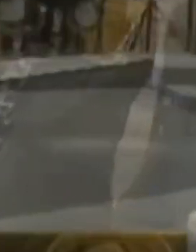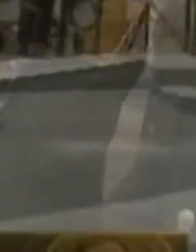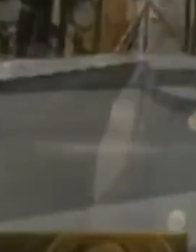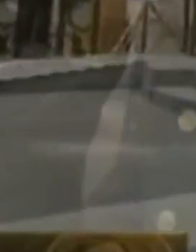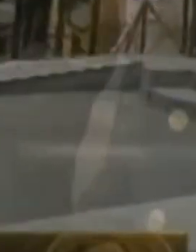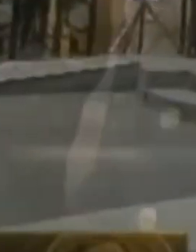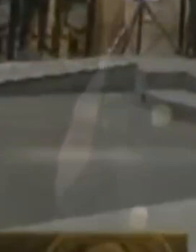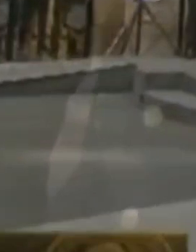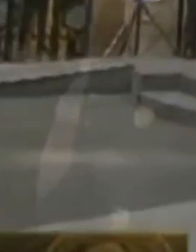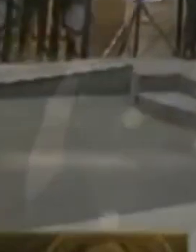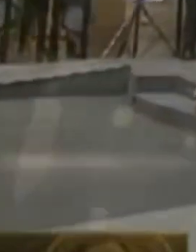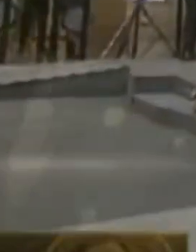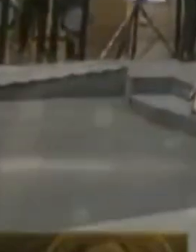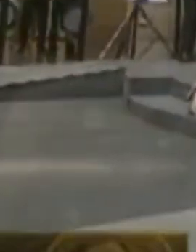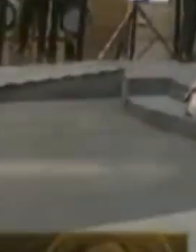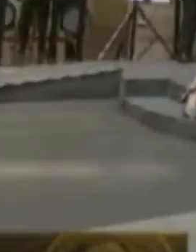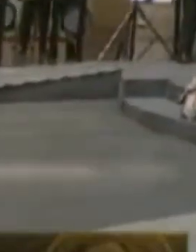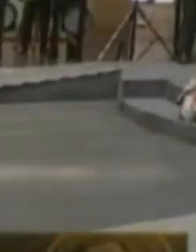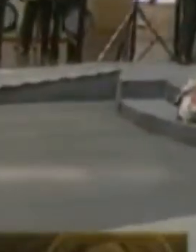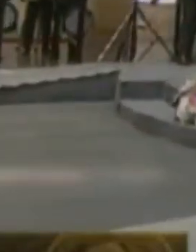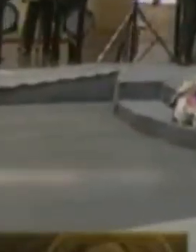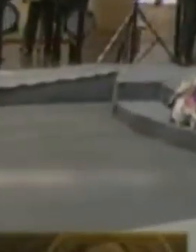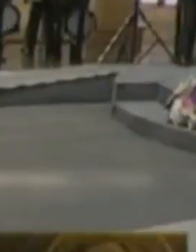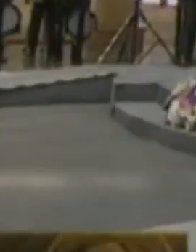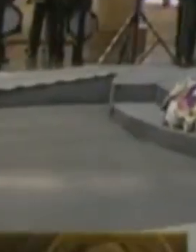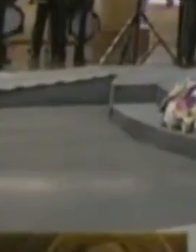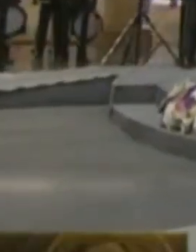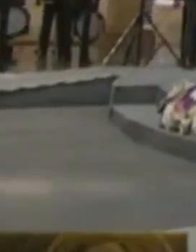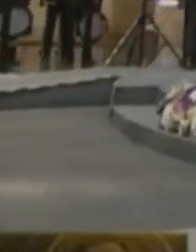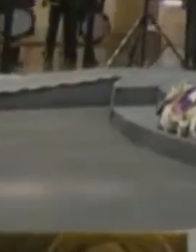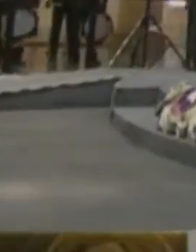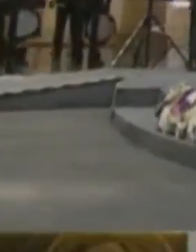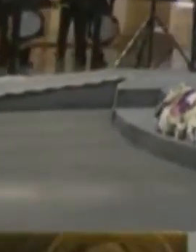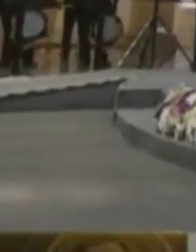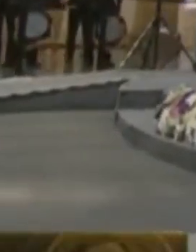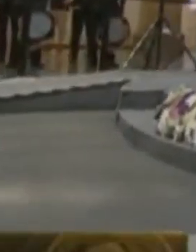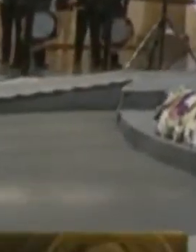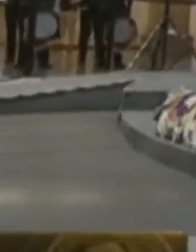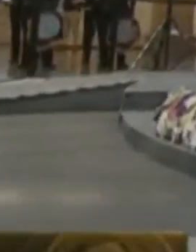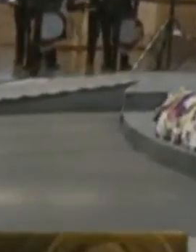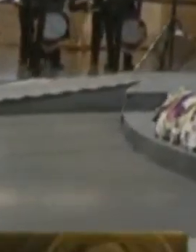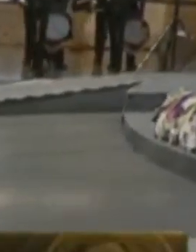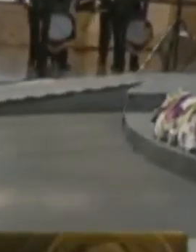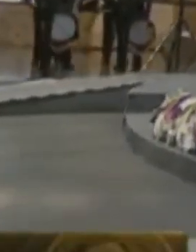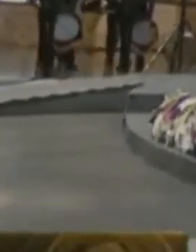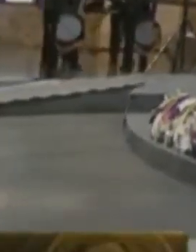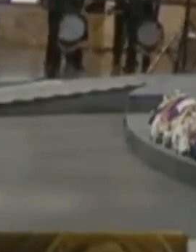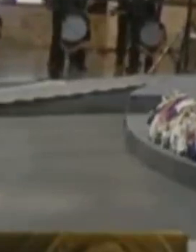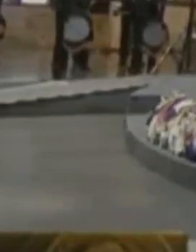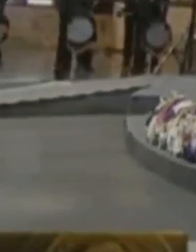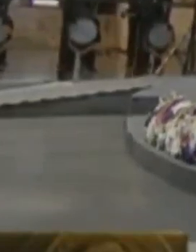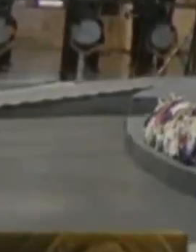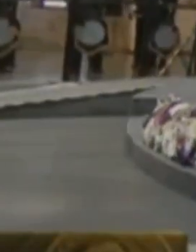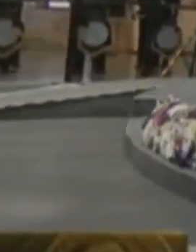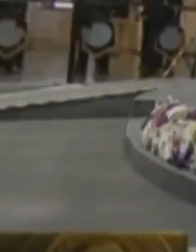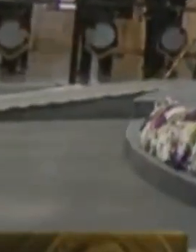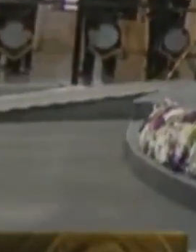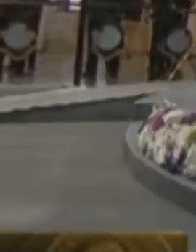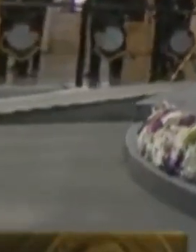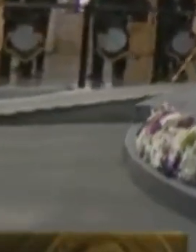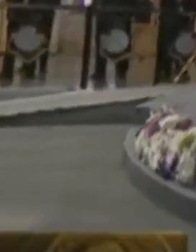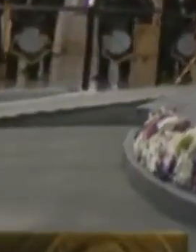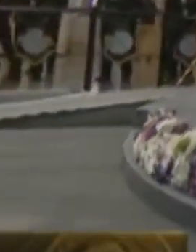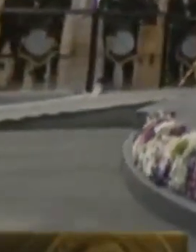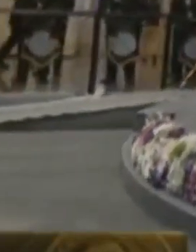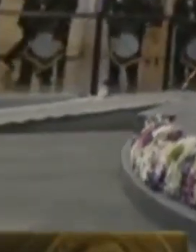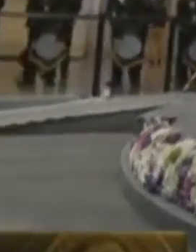través de la señal del canal del Congreso. Un reconocimiento que se hace por parte de esta Cámara y en